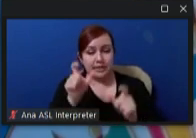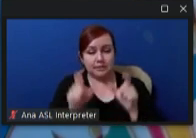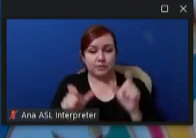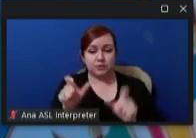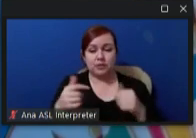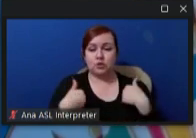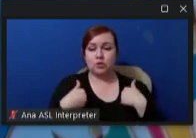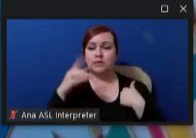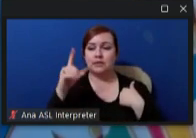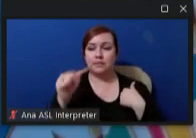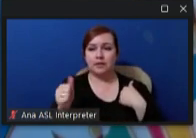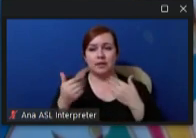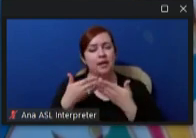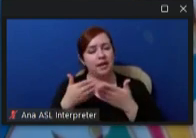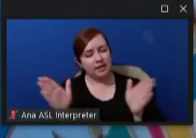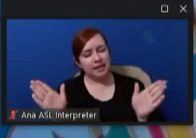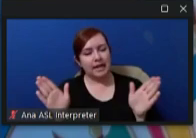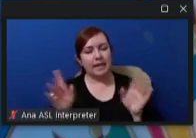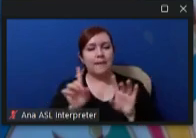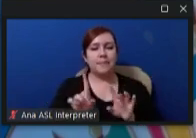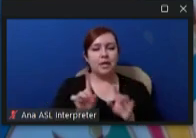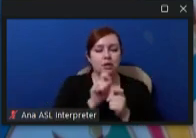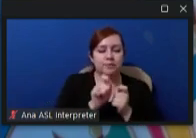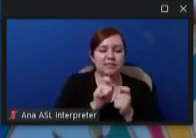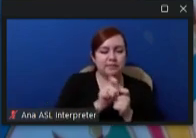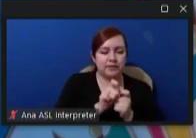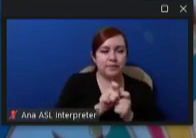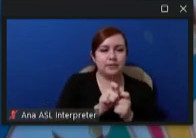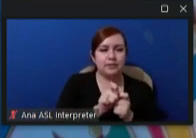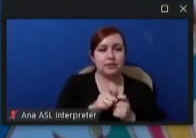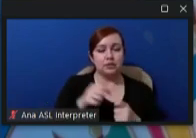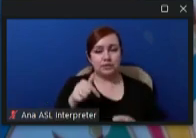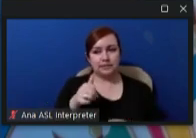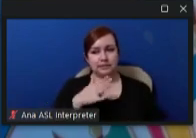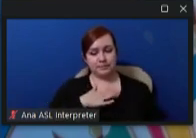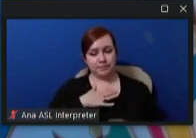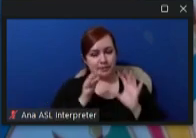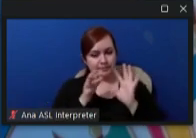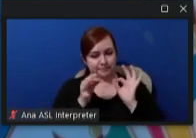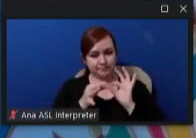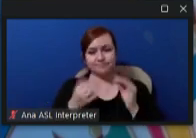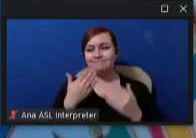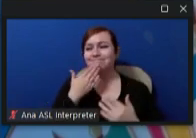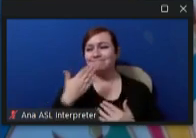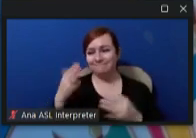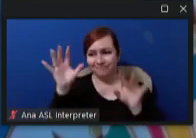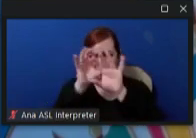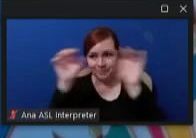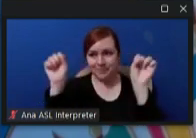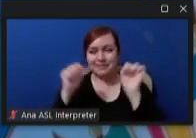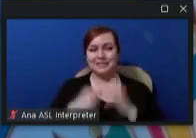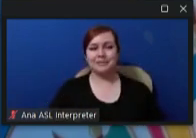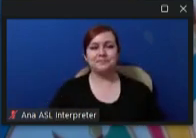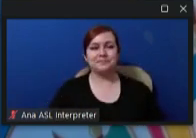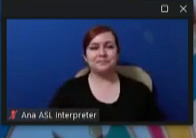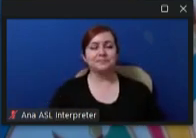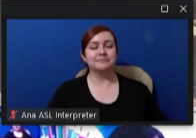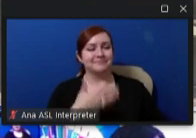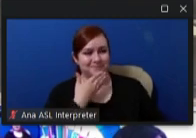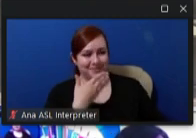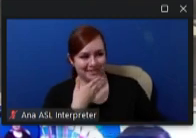en general, pero particularmente en esto. Eso sería de mi parte, señora presidenta. Muchas gracias. Muchas gracias, María